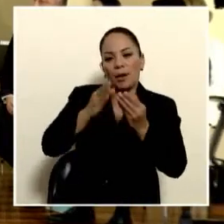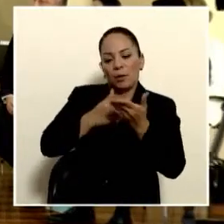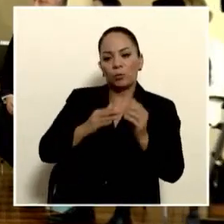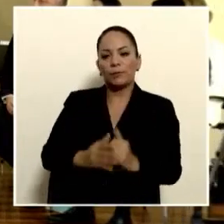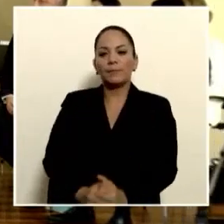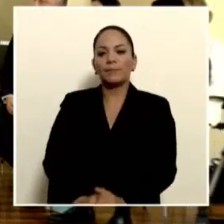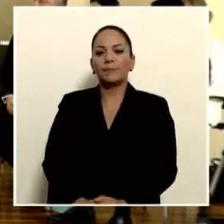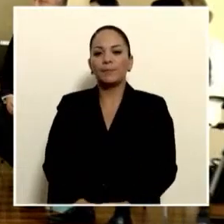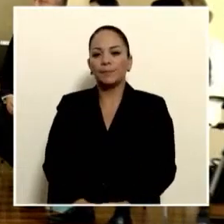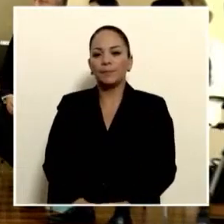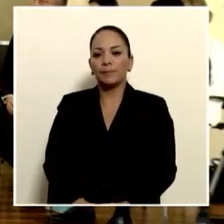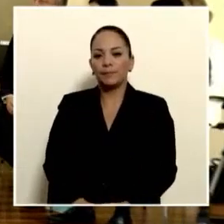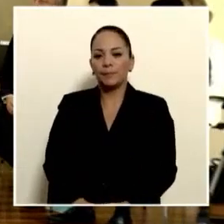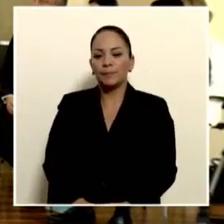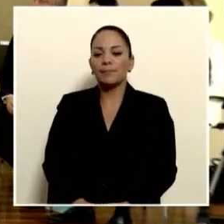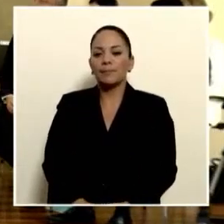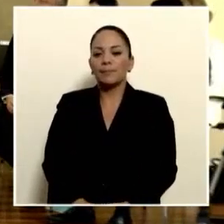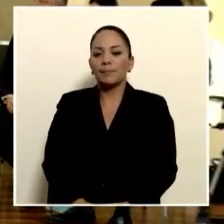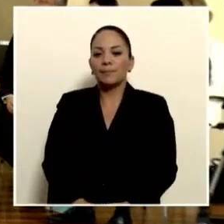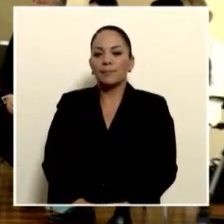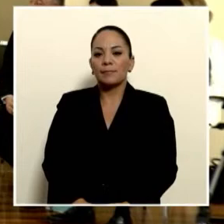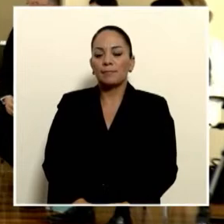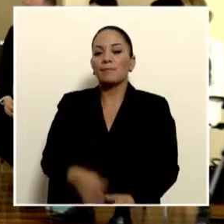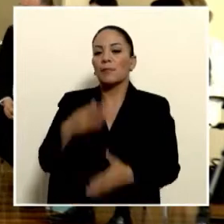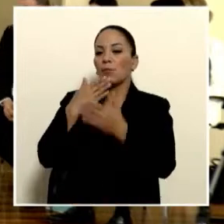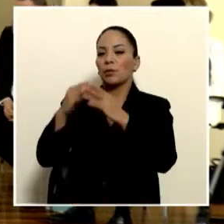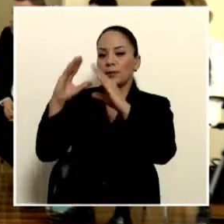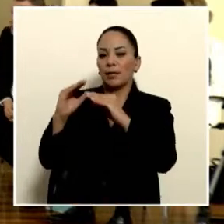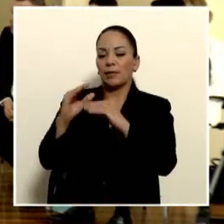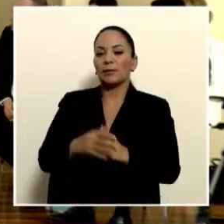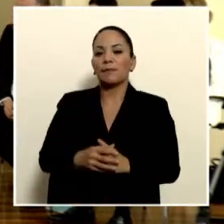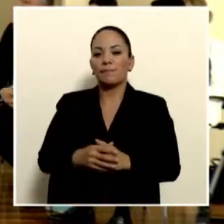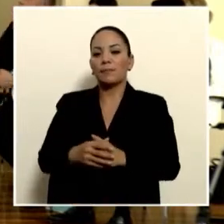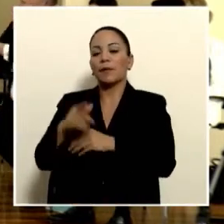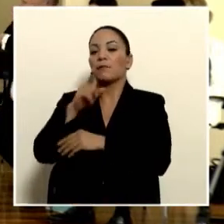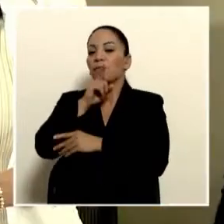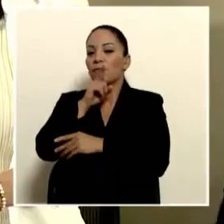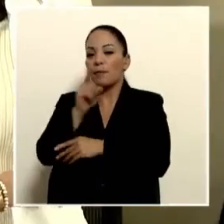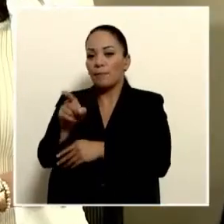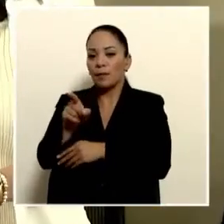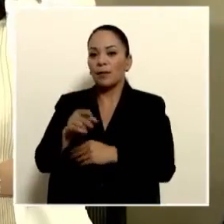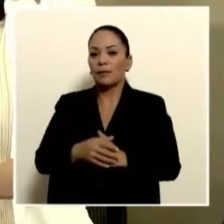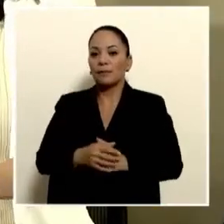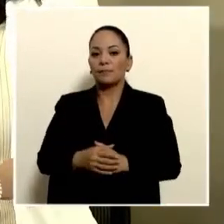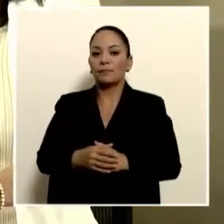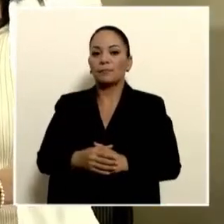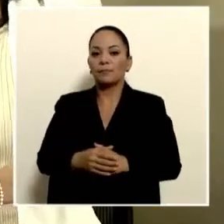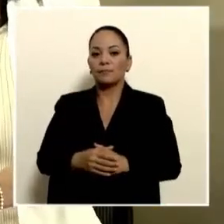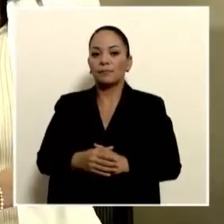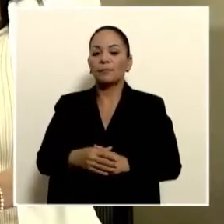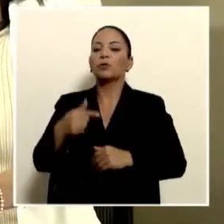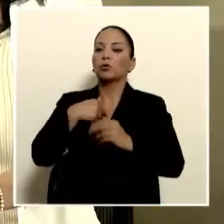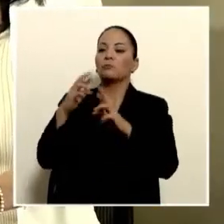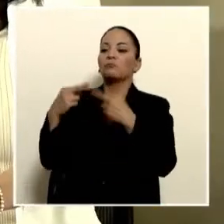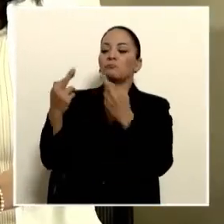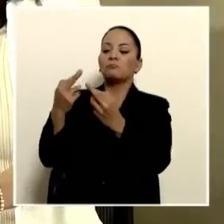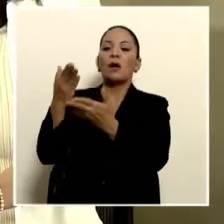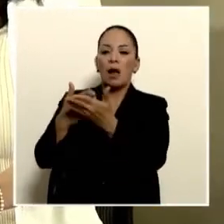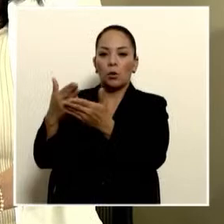algo. Claro. Sí, buenas tardes. Realmente me he reunido con